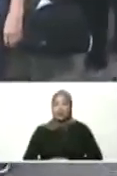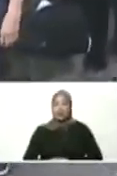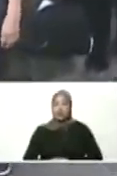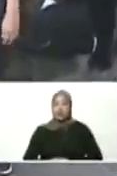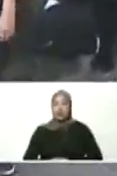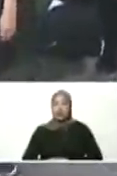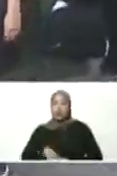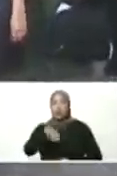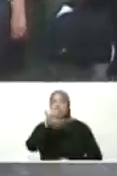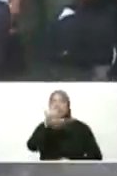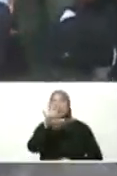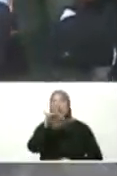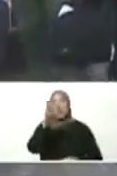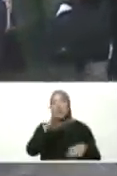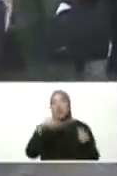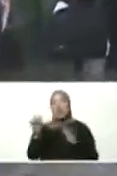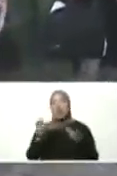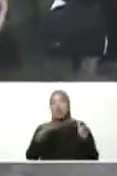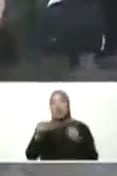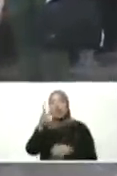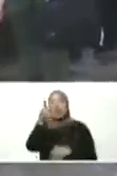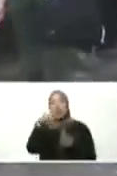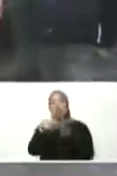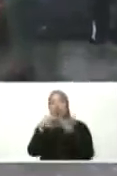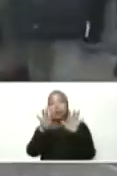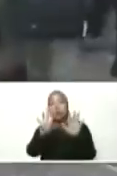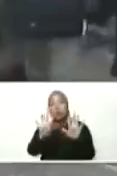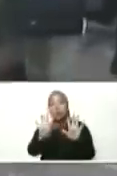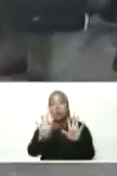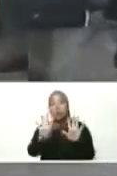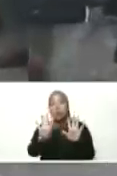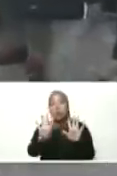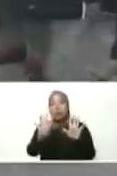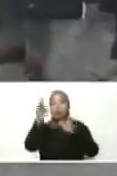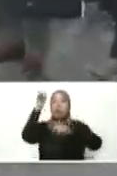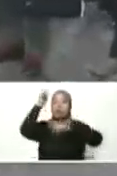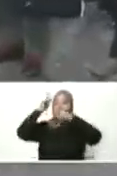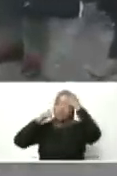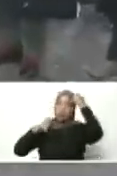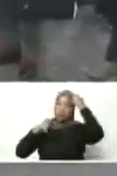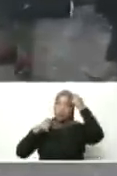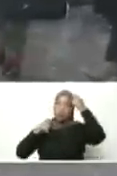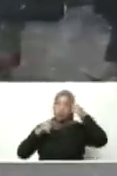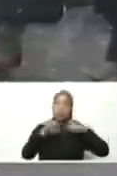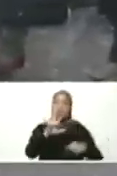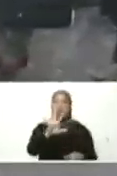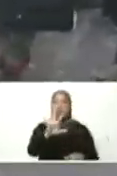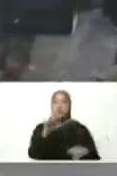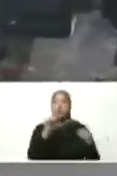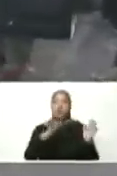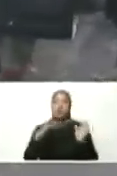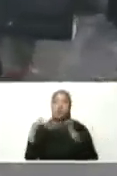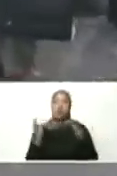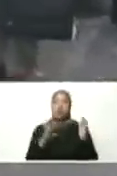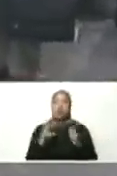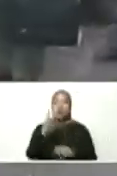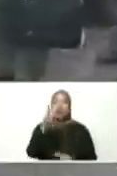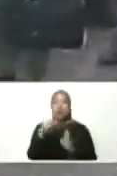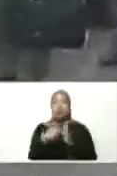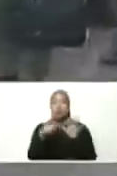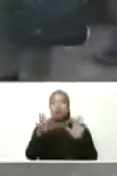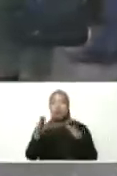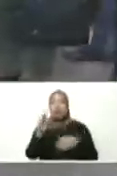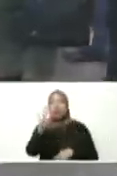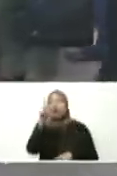5 de marzo 2009. Ahí está el busto del comandante Chávez, 5 de marzo, imagínate tú. 5 de marzo del año 4 años antes.